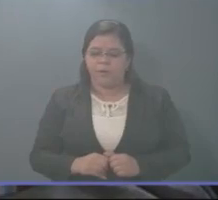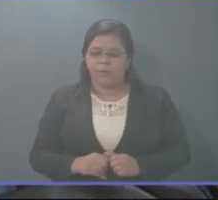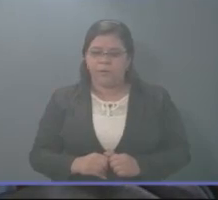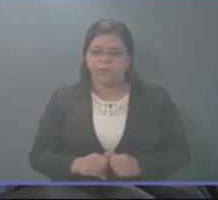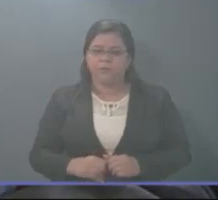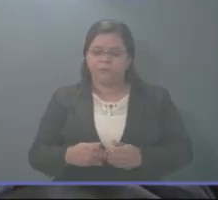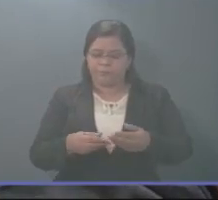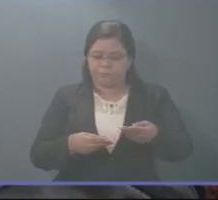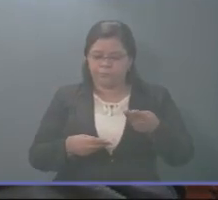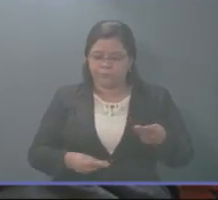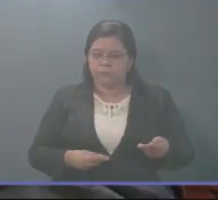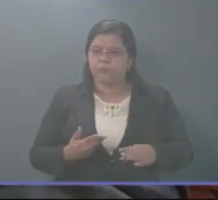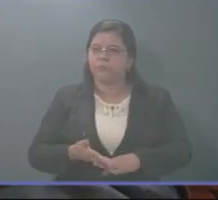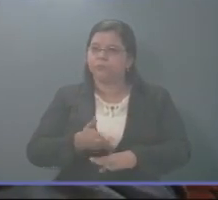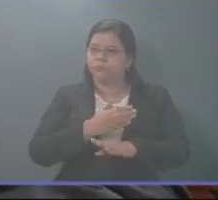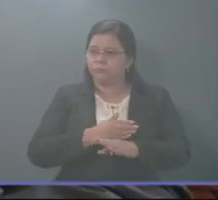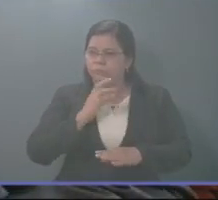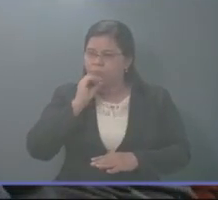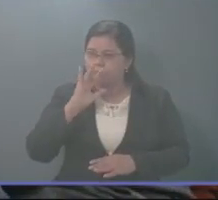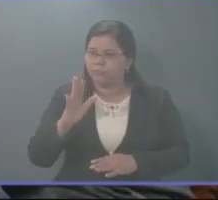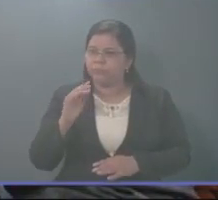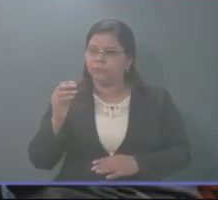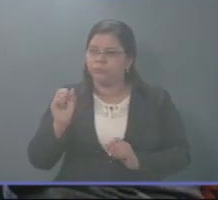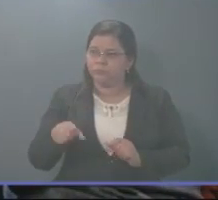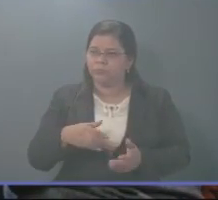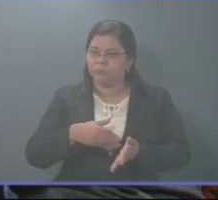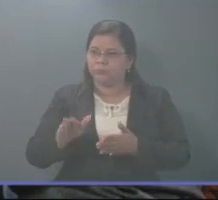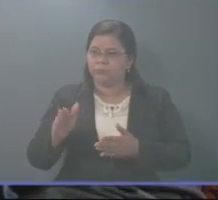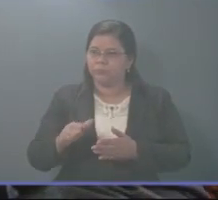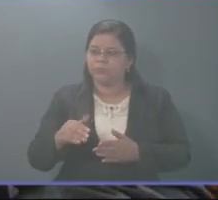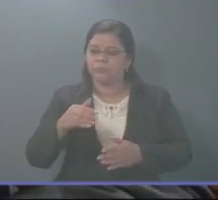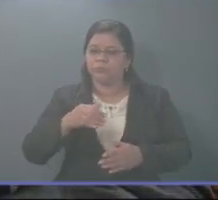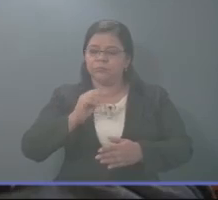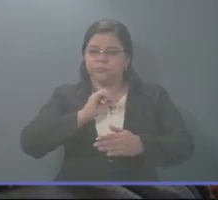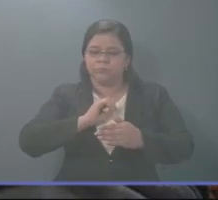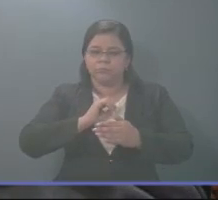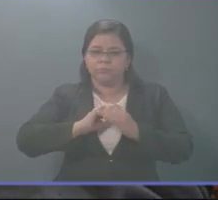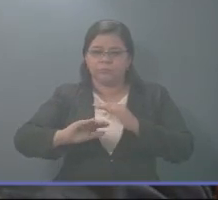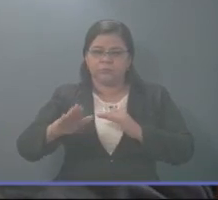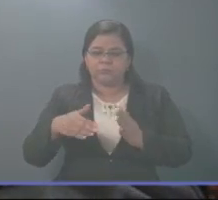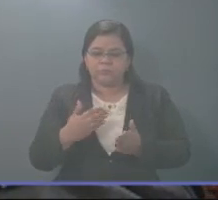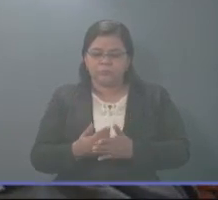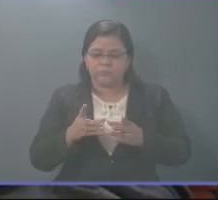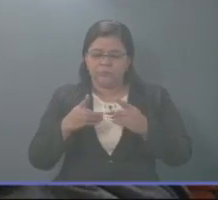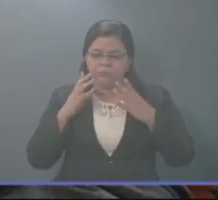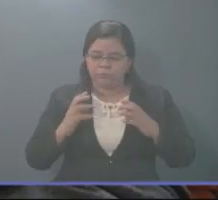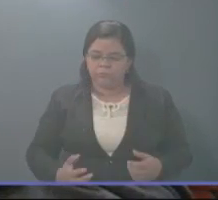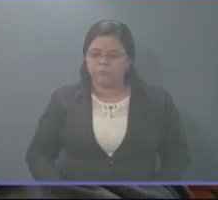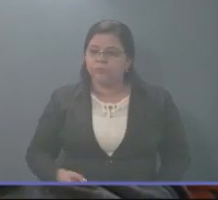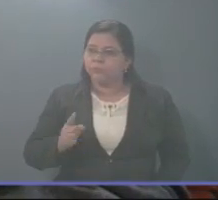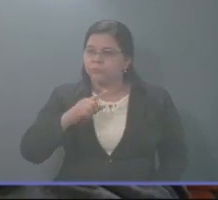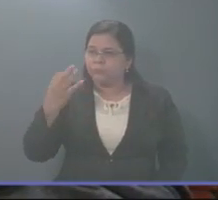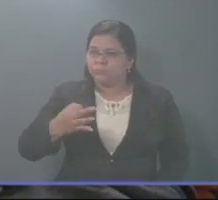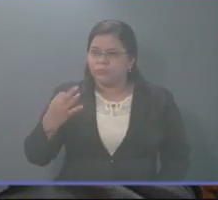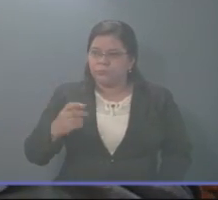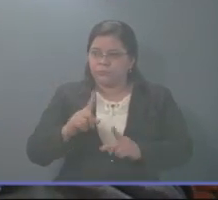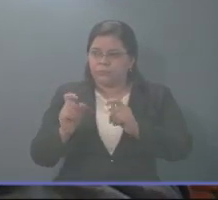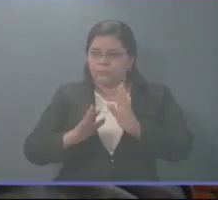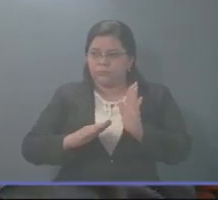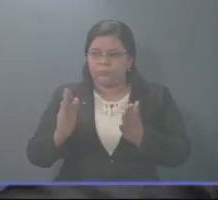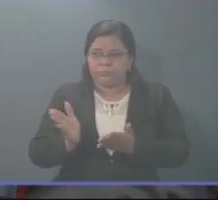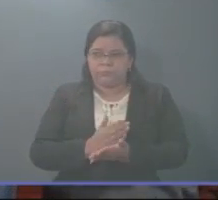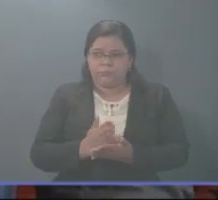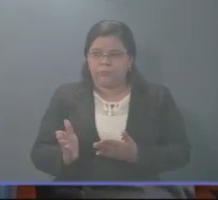el documento se le envía al presidente y él tendrá que enviarlo a publicar al Diario Oficial sin necesidad de consultar a ninguna otra